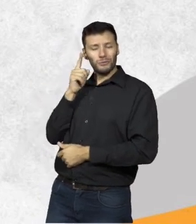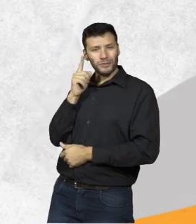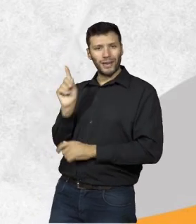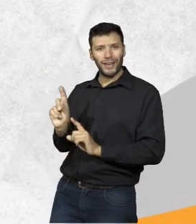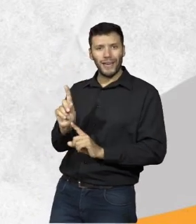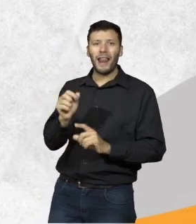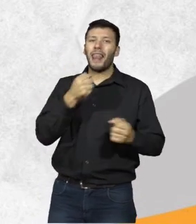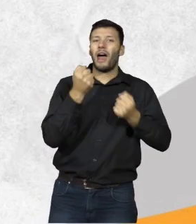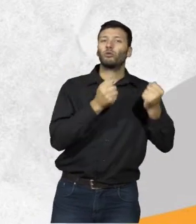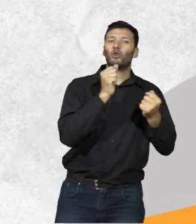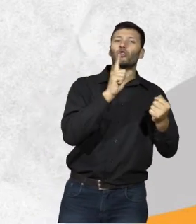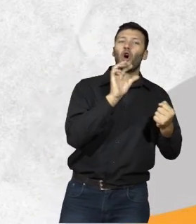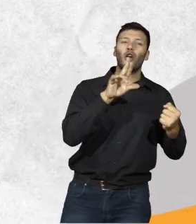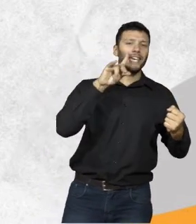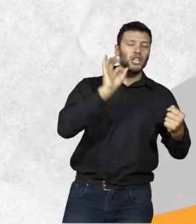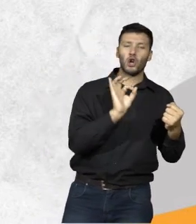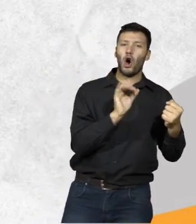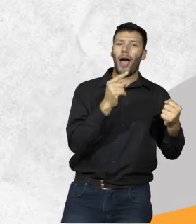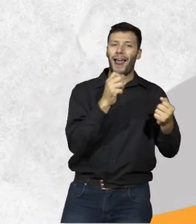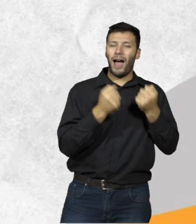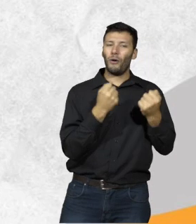de mi papá, que es exactamente igual a ese.